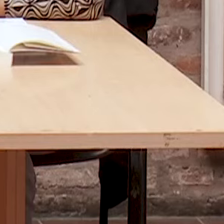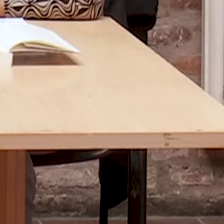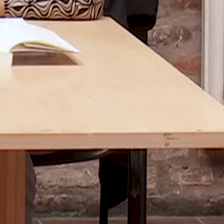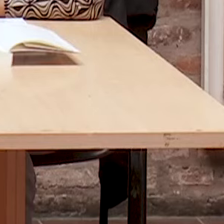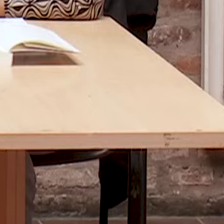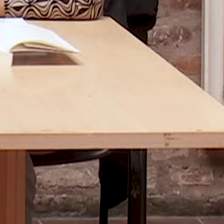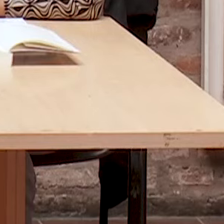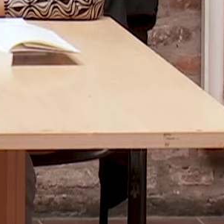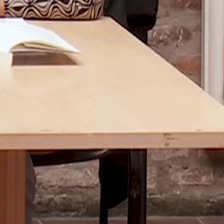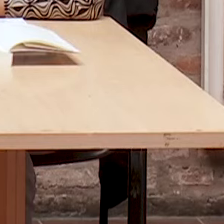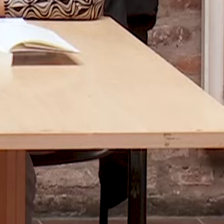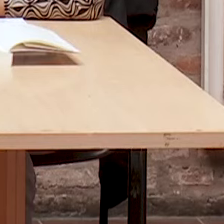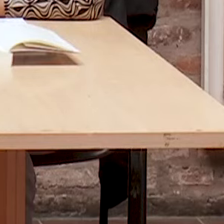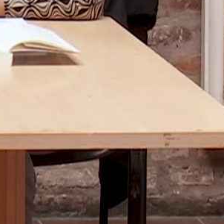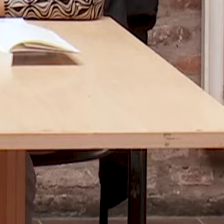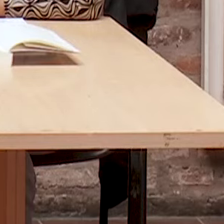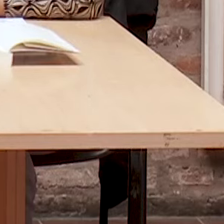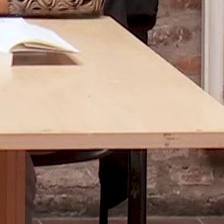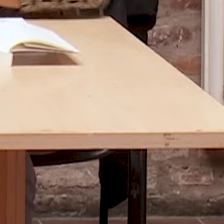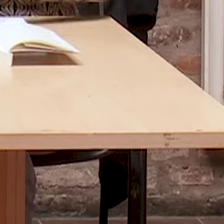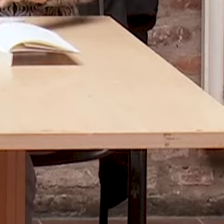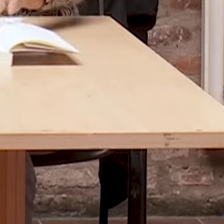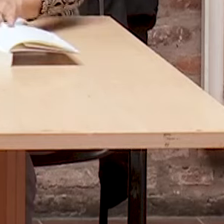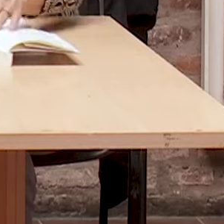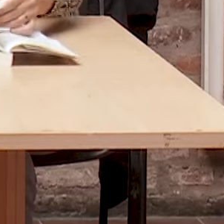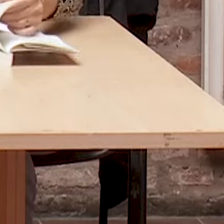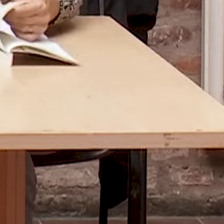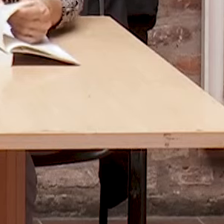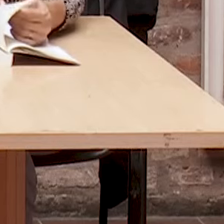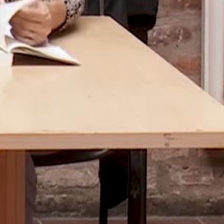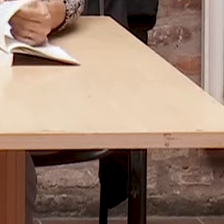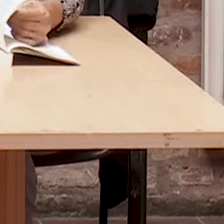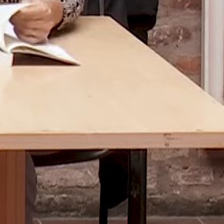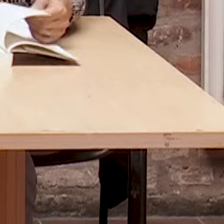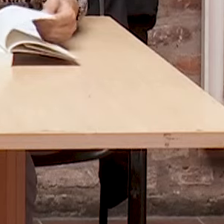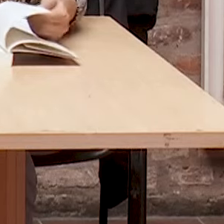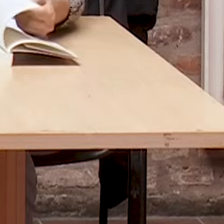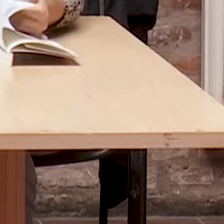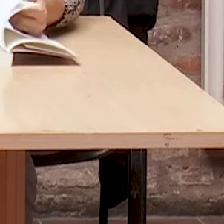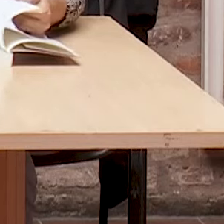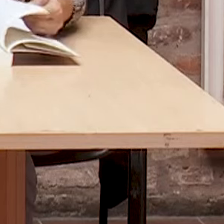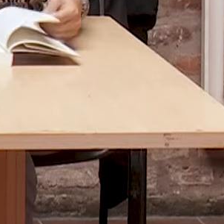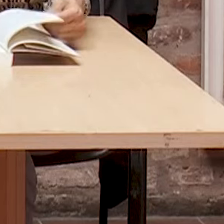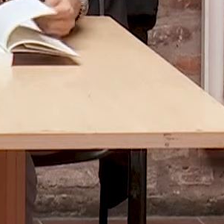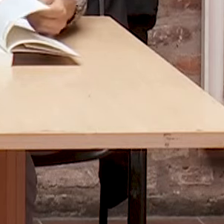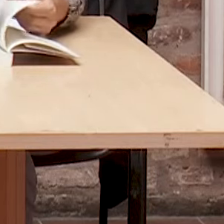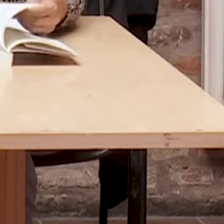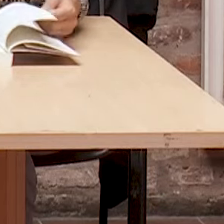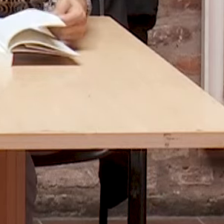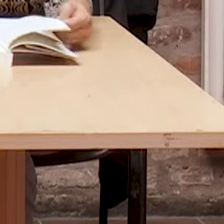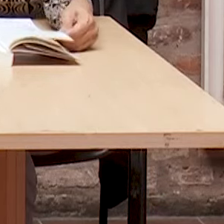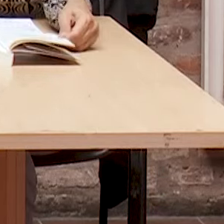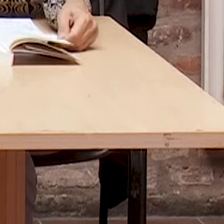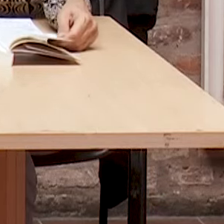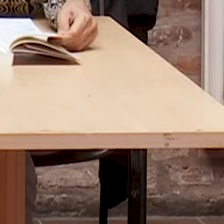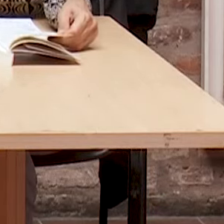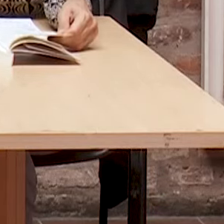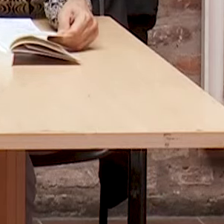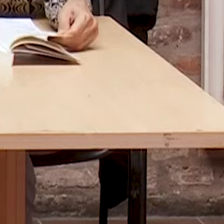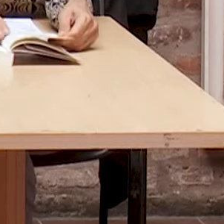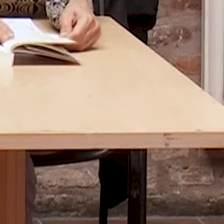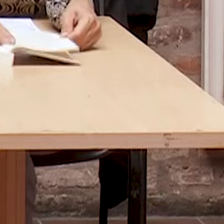alejando de la vida de muchas personas ese estado no tenemos un estado que no está a la altura de los